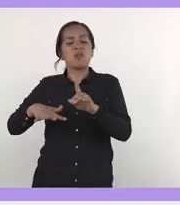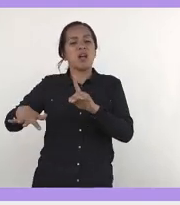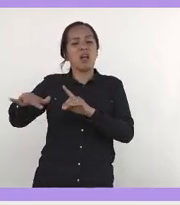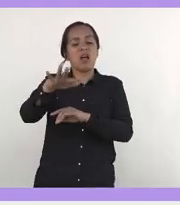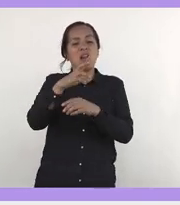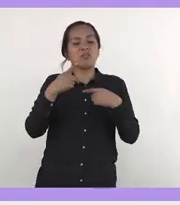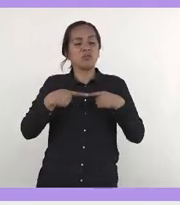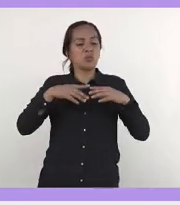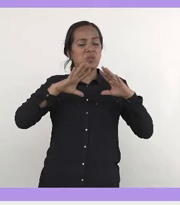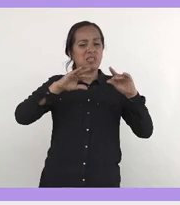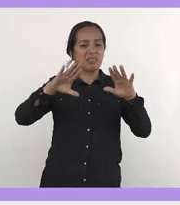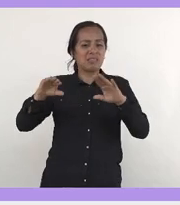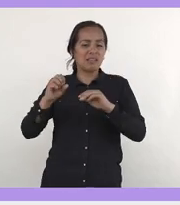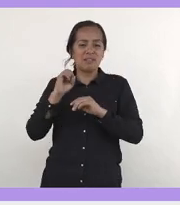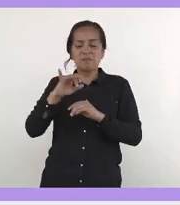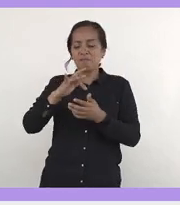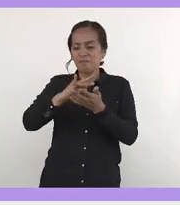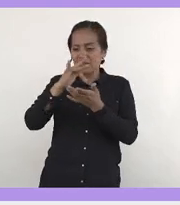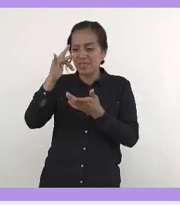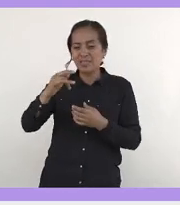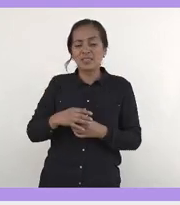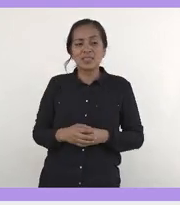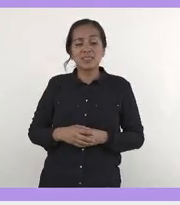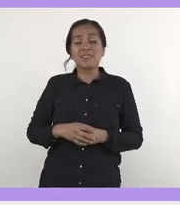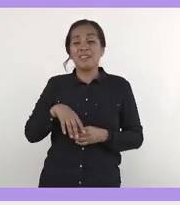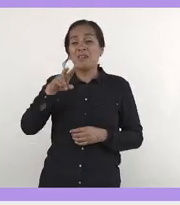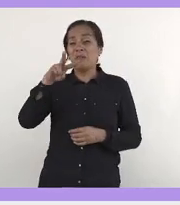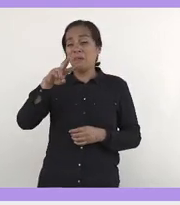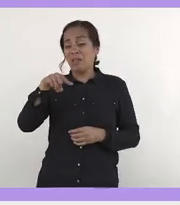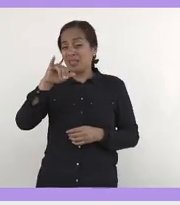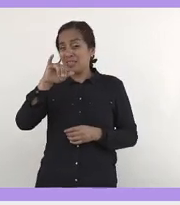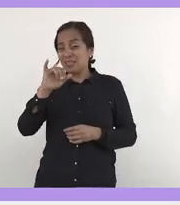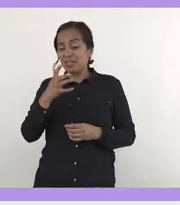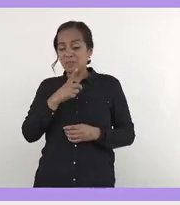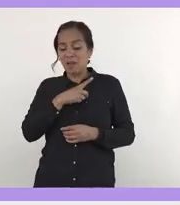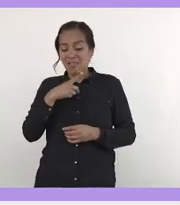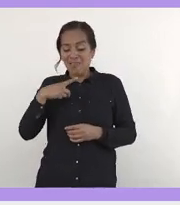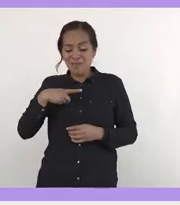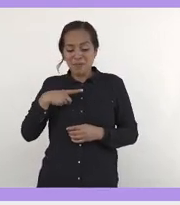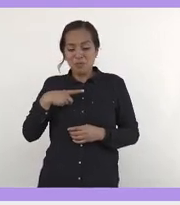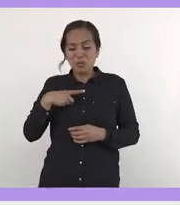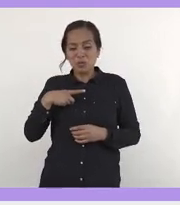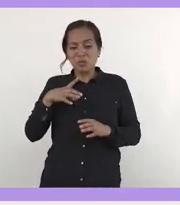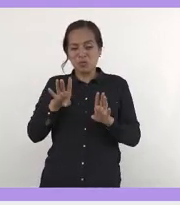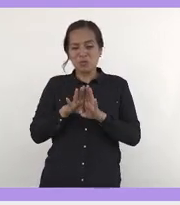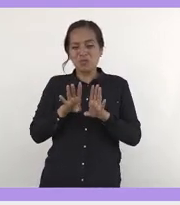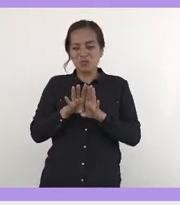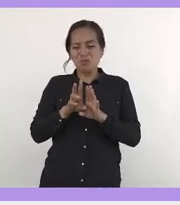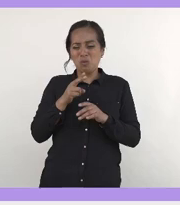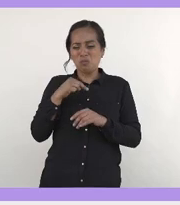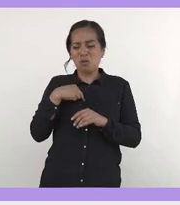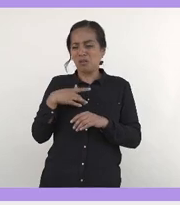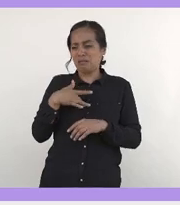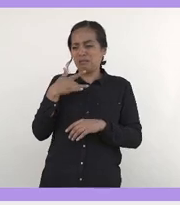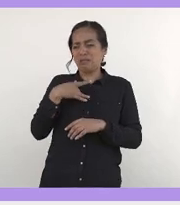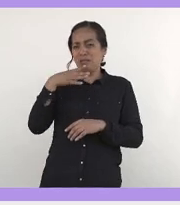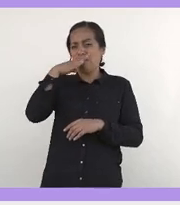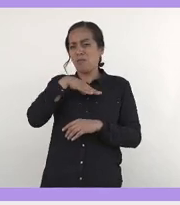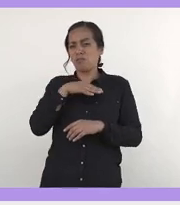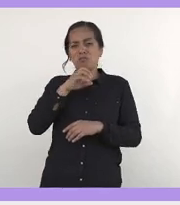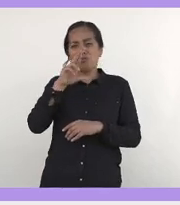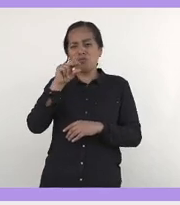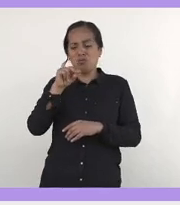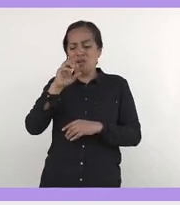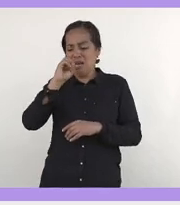entonces gracias No hombre Gracias a ti y la vez que sí O sea sí piensen que lo tenemos o sea como les decía ni se sientan mal porque es lo que nos